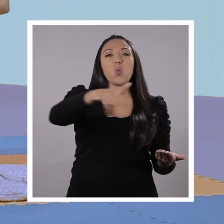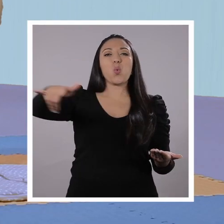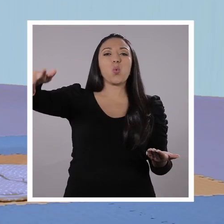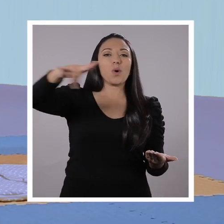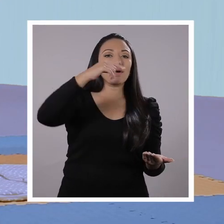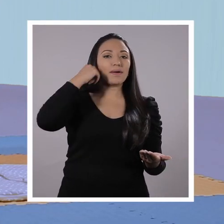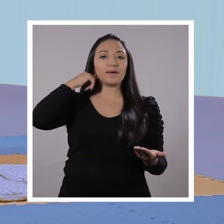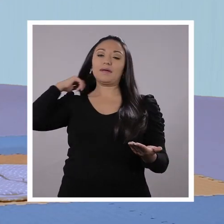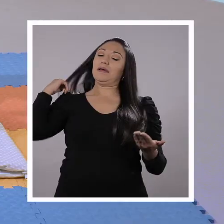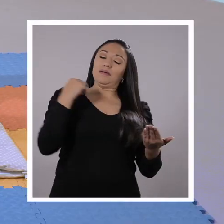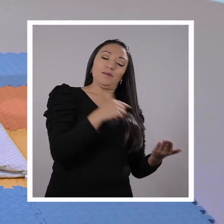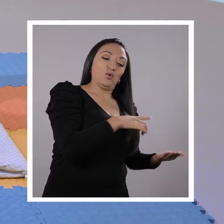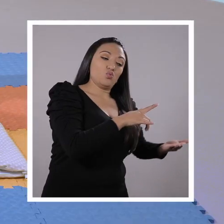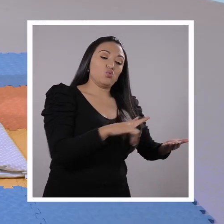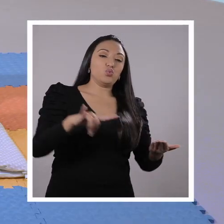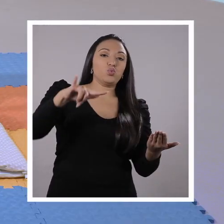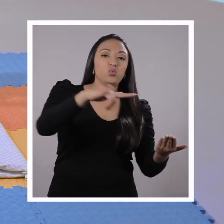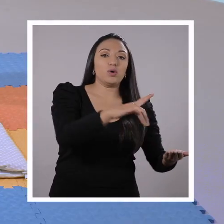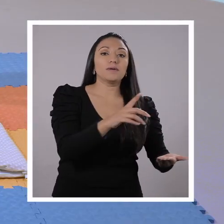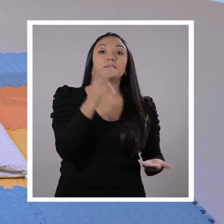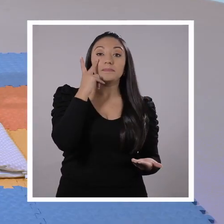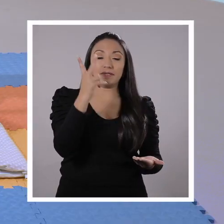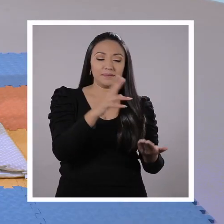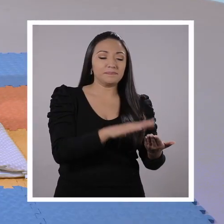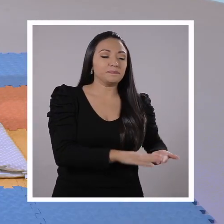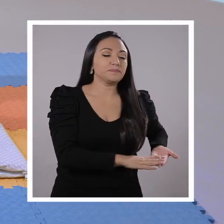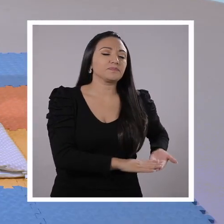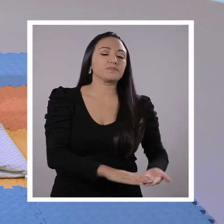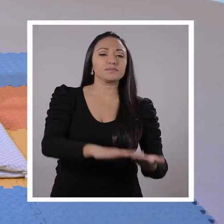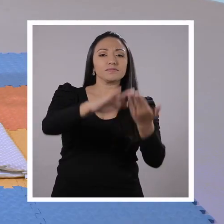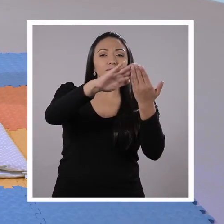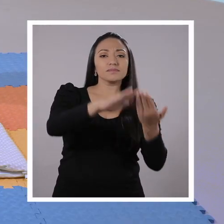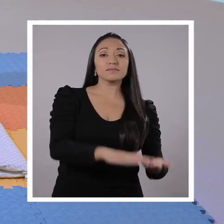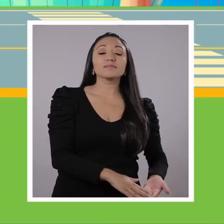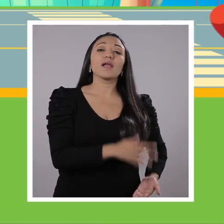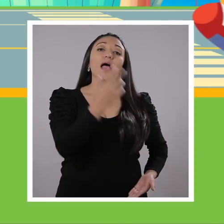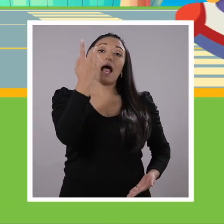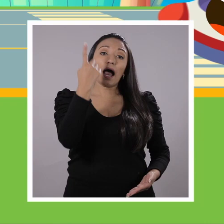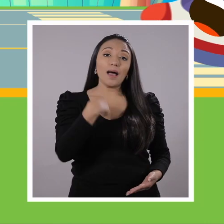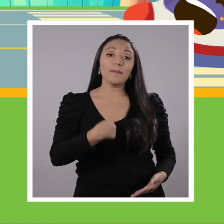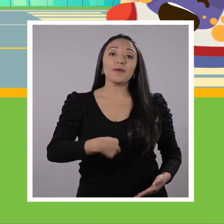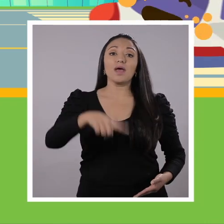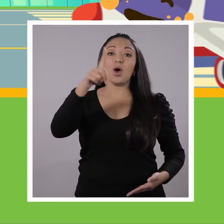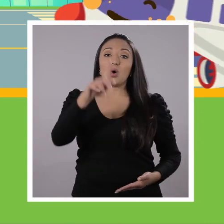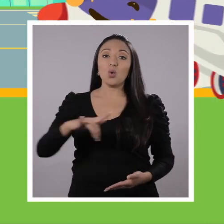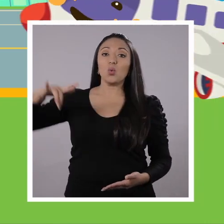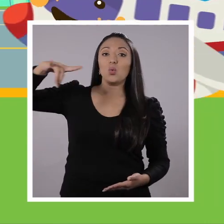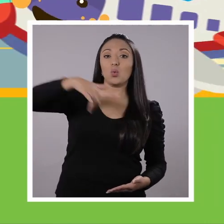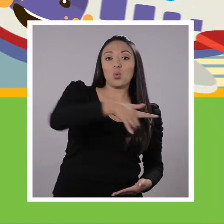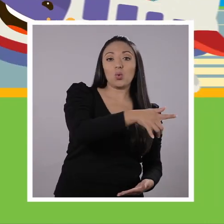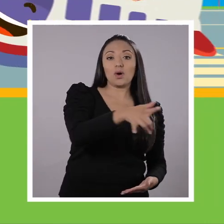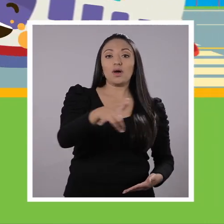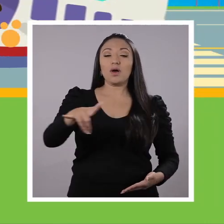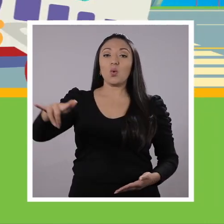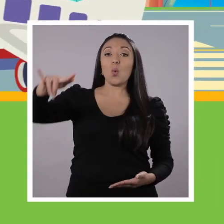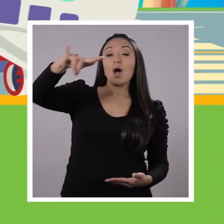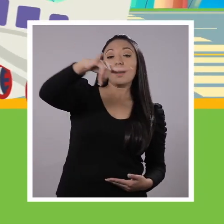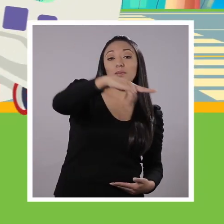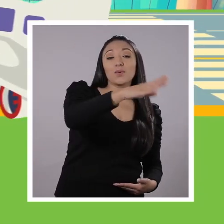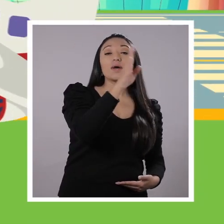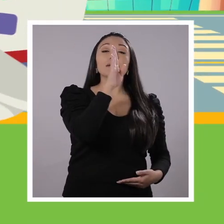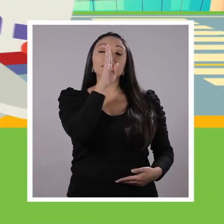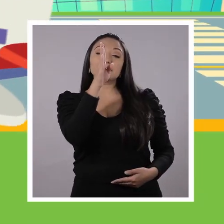¿sí? Ajá, y tenemos una canción para esta actividad que dice así: había una vez un avión